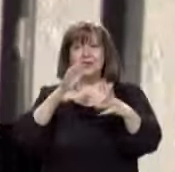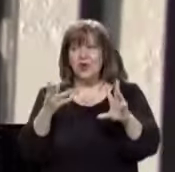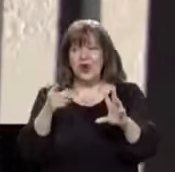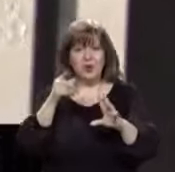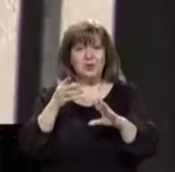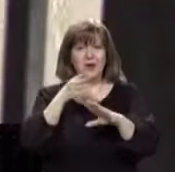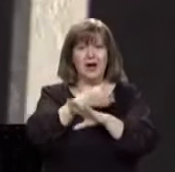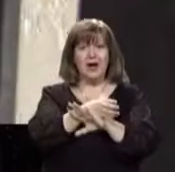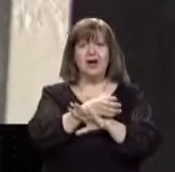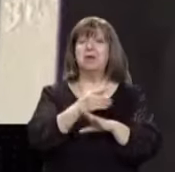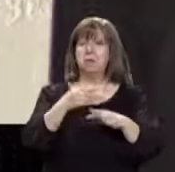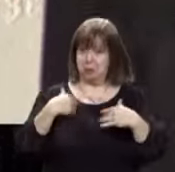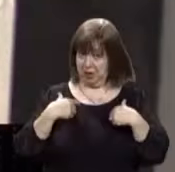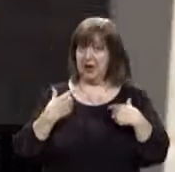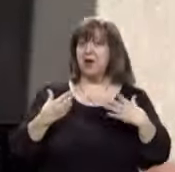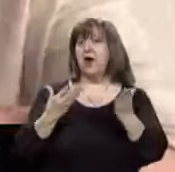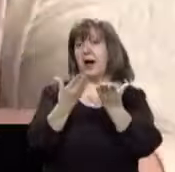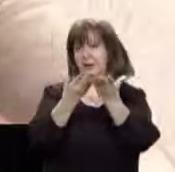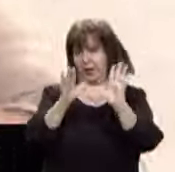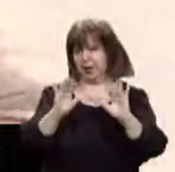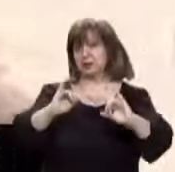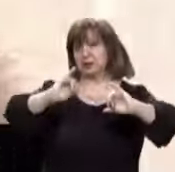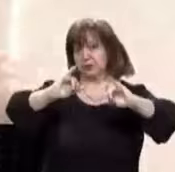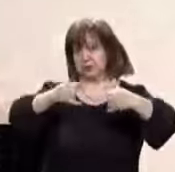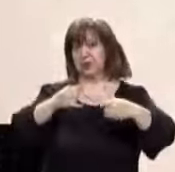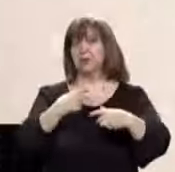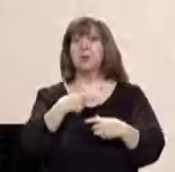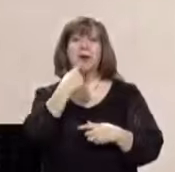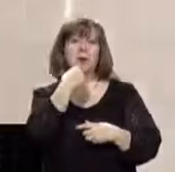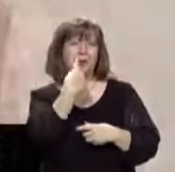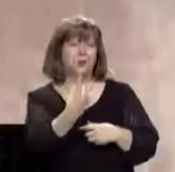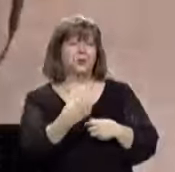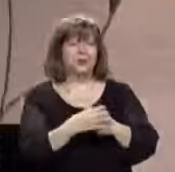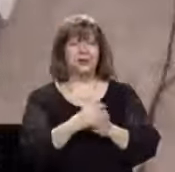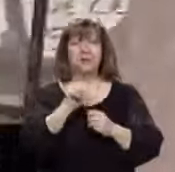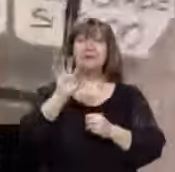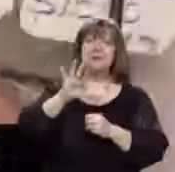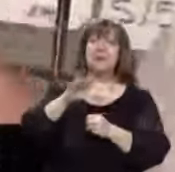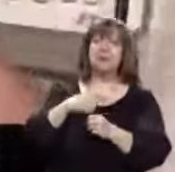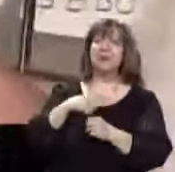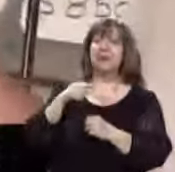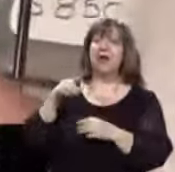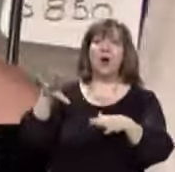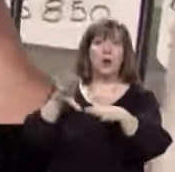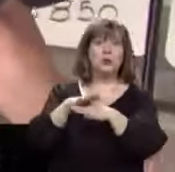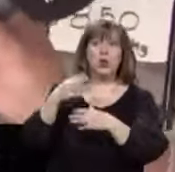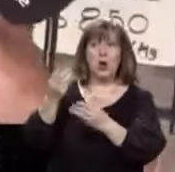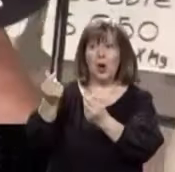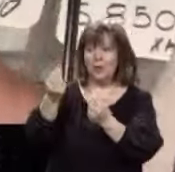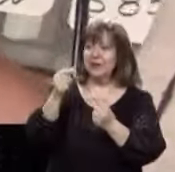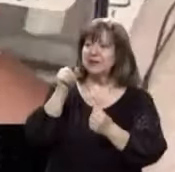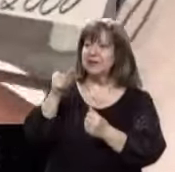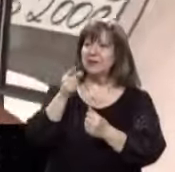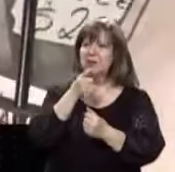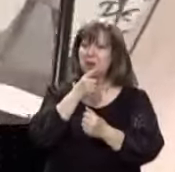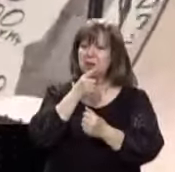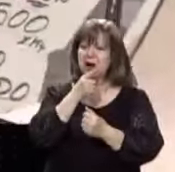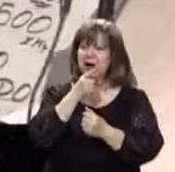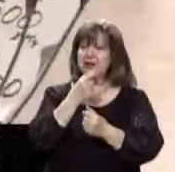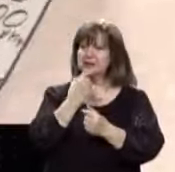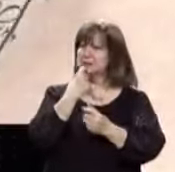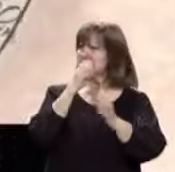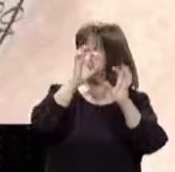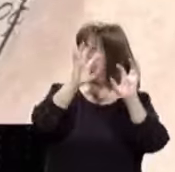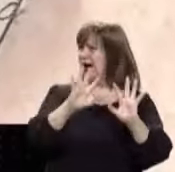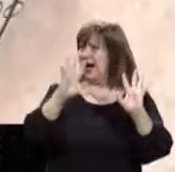el interior y así se atiende a la gente. Mira, le vamos a preguntar a este señor, ¿qué tal? Buen día, justo acá. Hola, buen día. Es como una